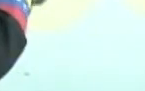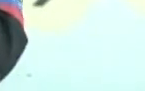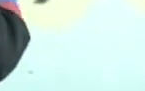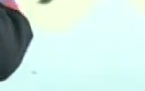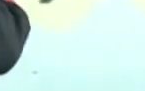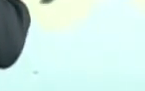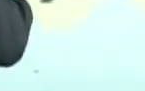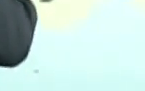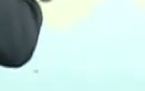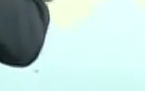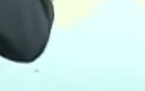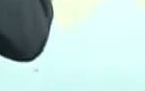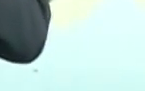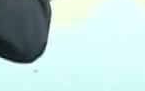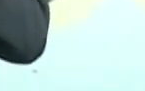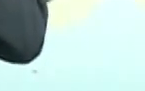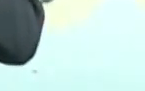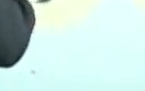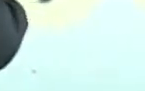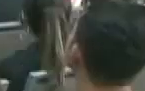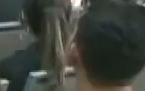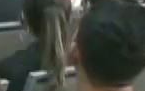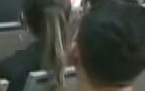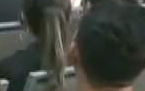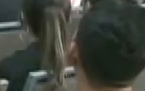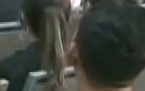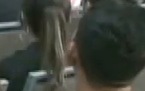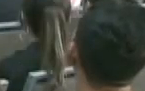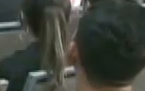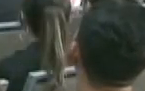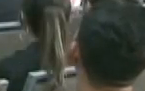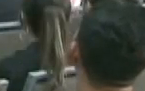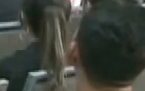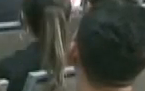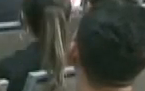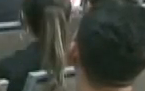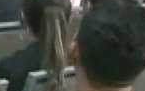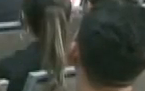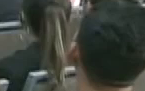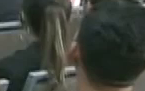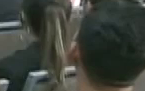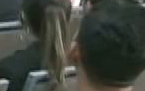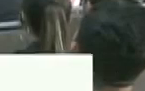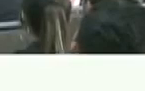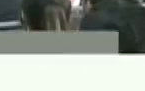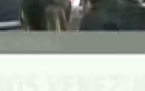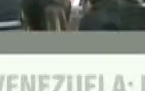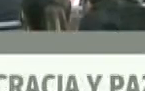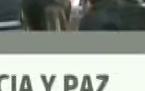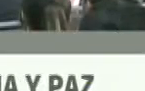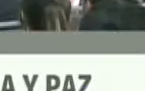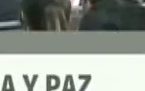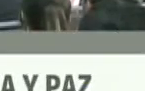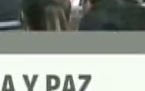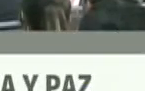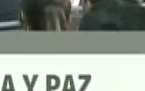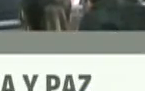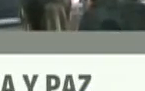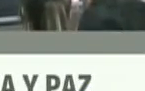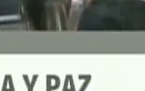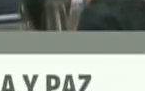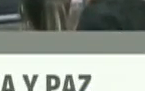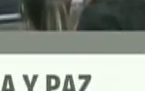próceres en Caracas, que es muy común, o por el bulevar de Sabana Grande, o en cualquier ciudad de Venezuela, veían a los niños, a las